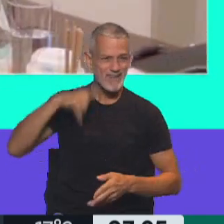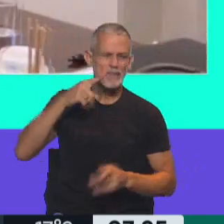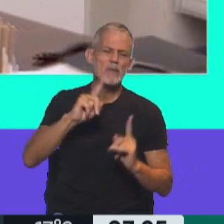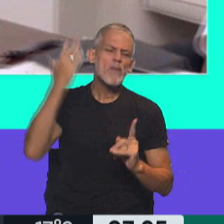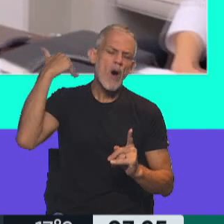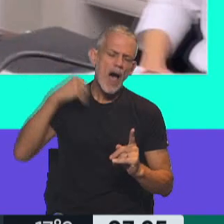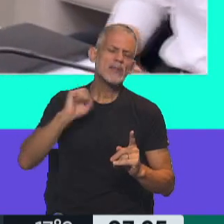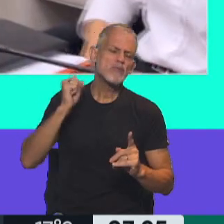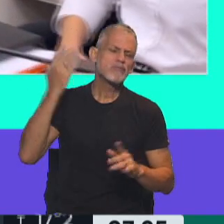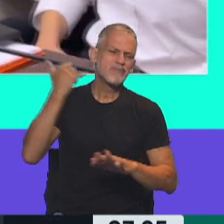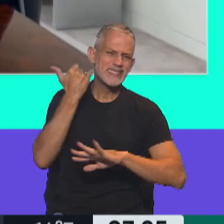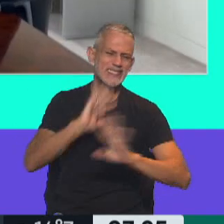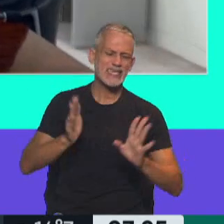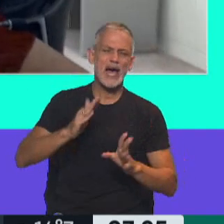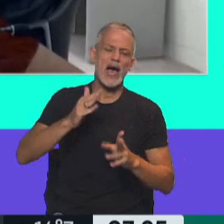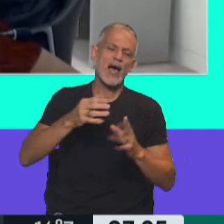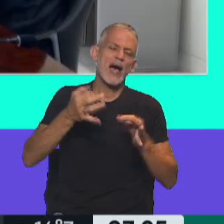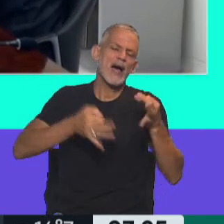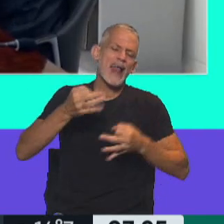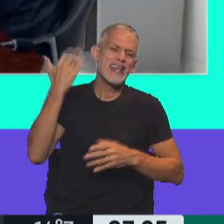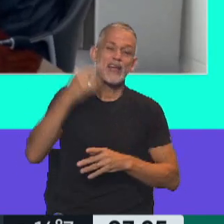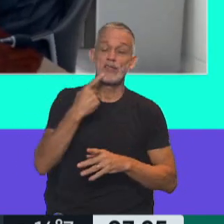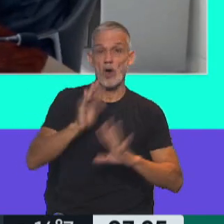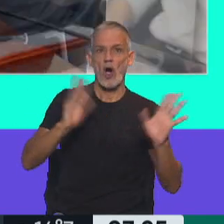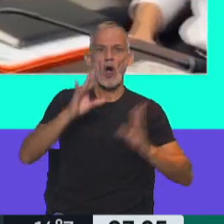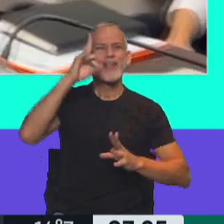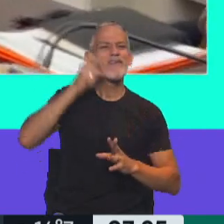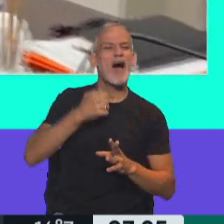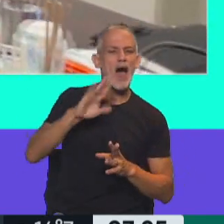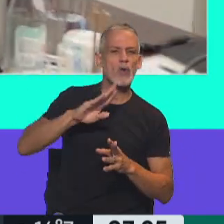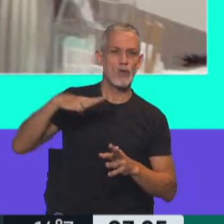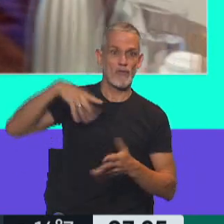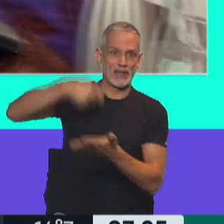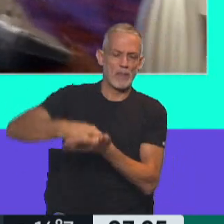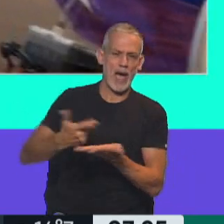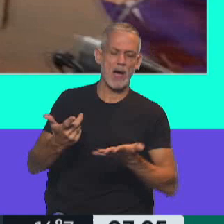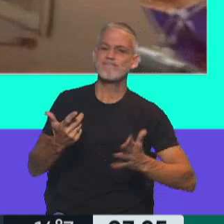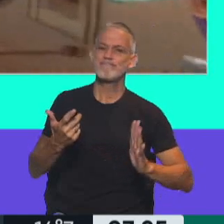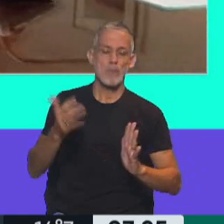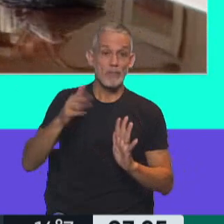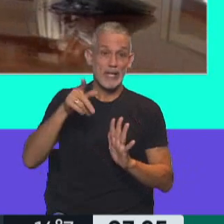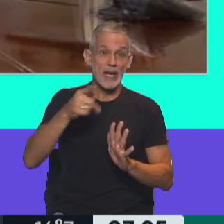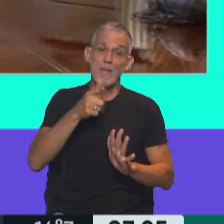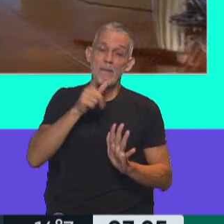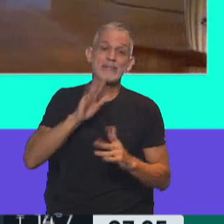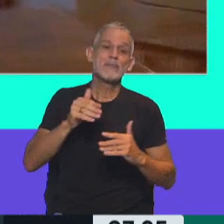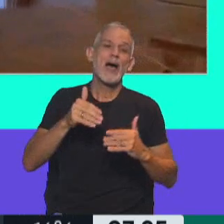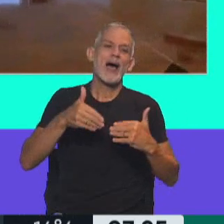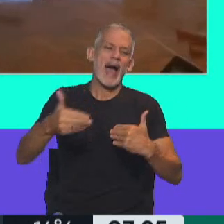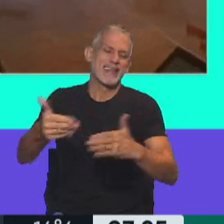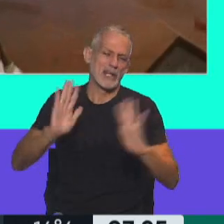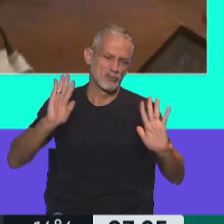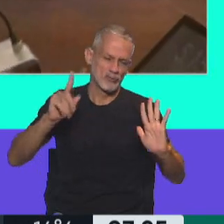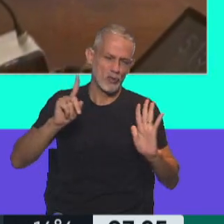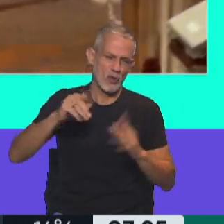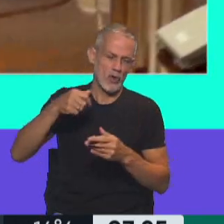vas a escuchar a muchos analistas, algunos que te digan, caes en default de una. Lo cierto es que quedarías en un atraso